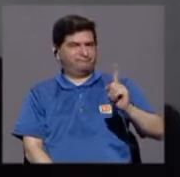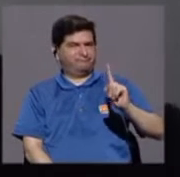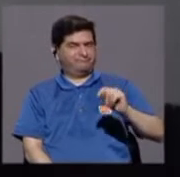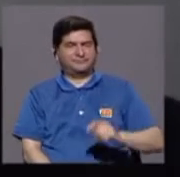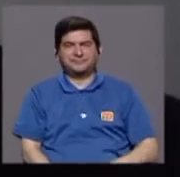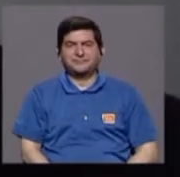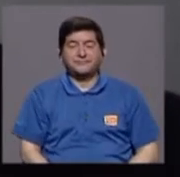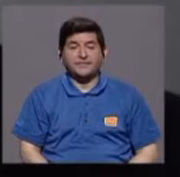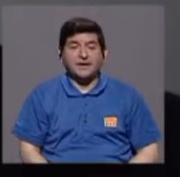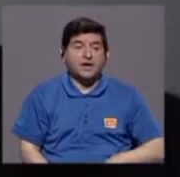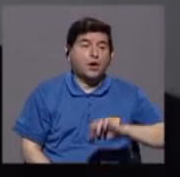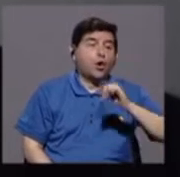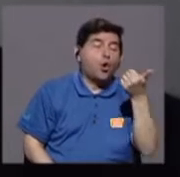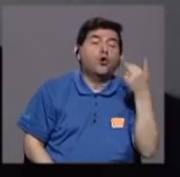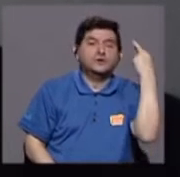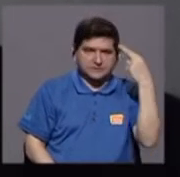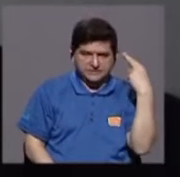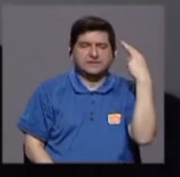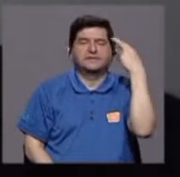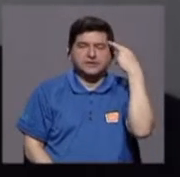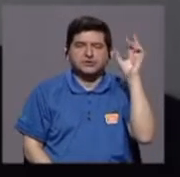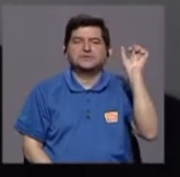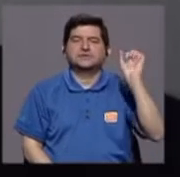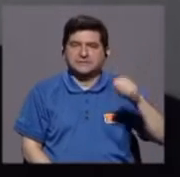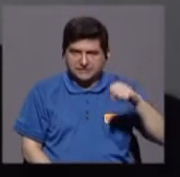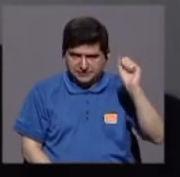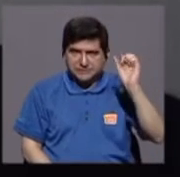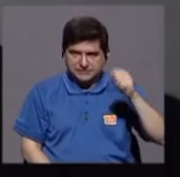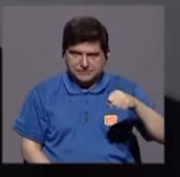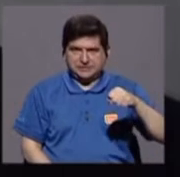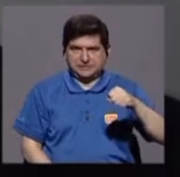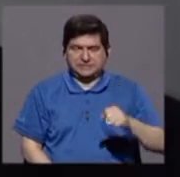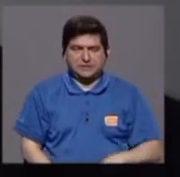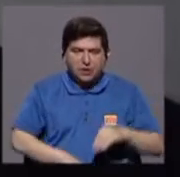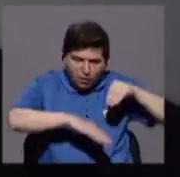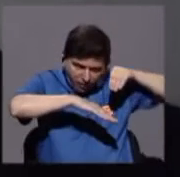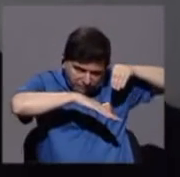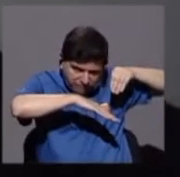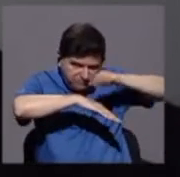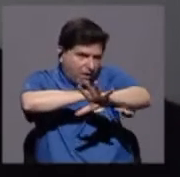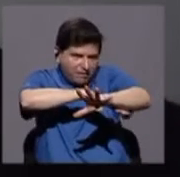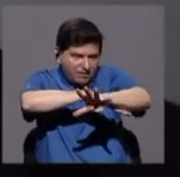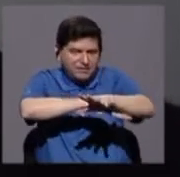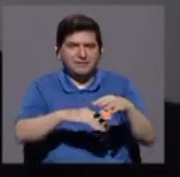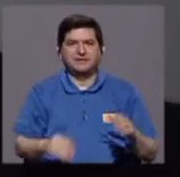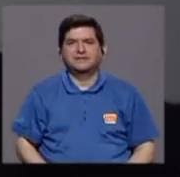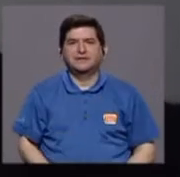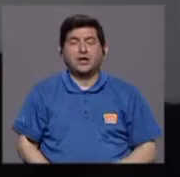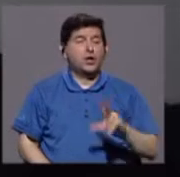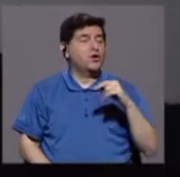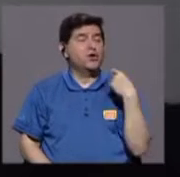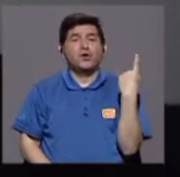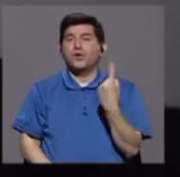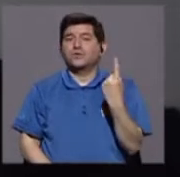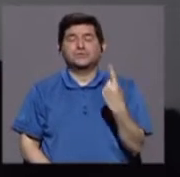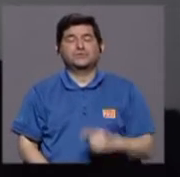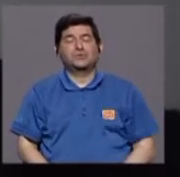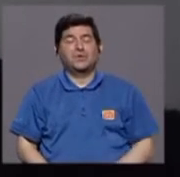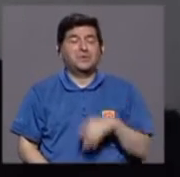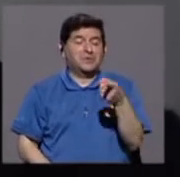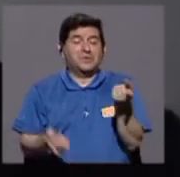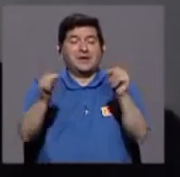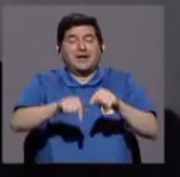tienden a ser otros factores que inciden mucho más que simplemente el